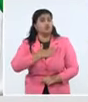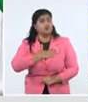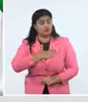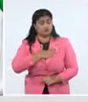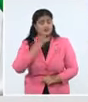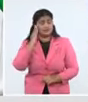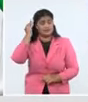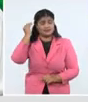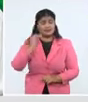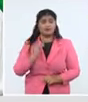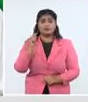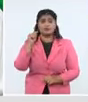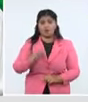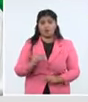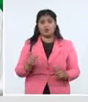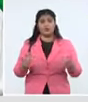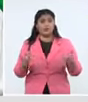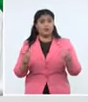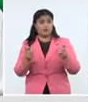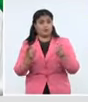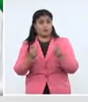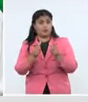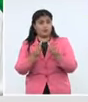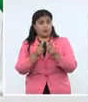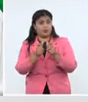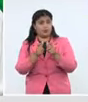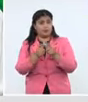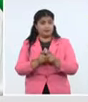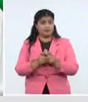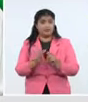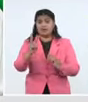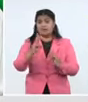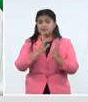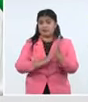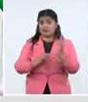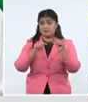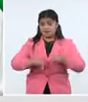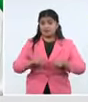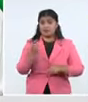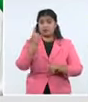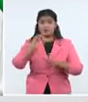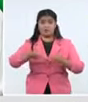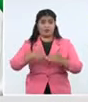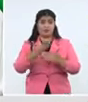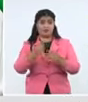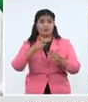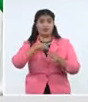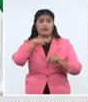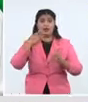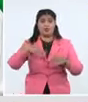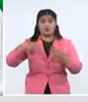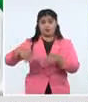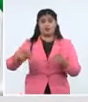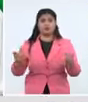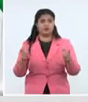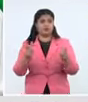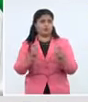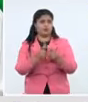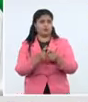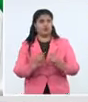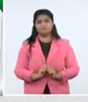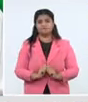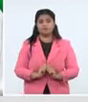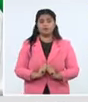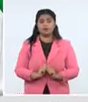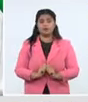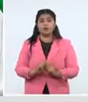más baja que hemos tenido en estos últimos 3 meses. De 8 provincias y 9 municipios, de la provincia